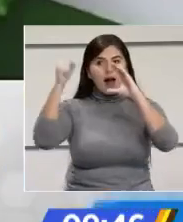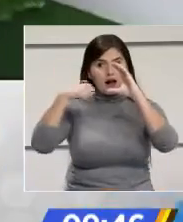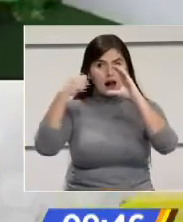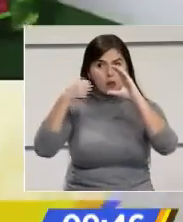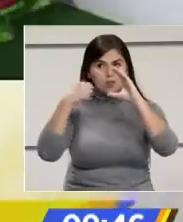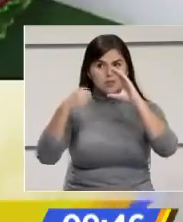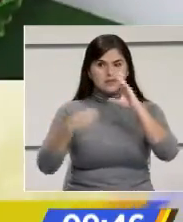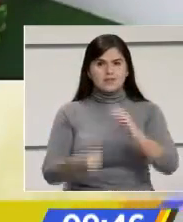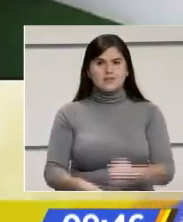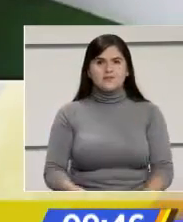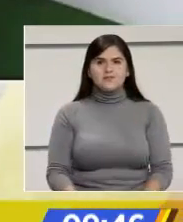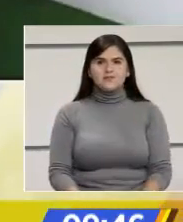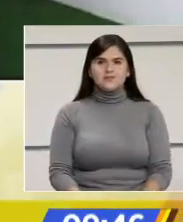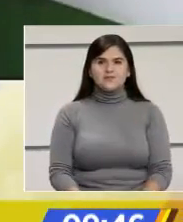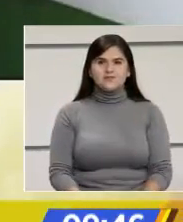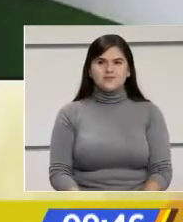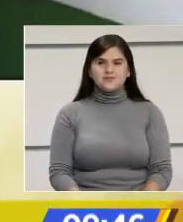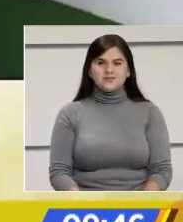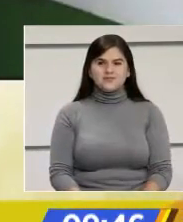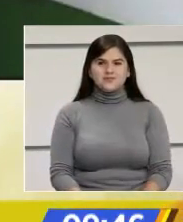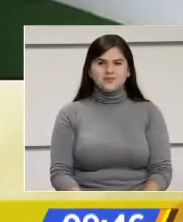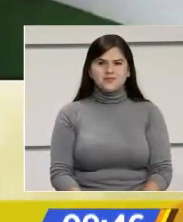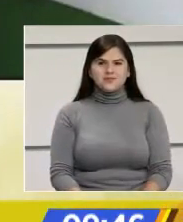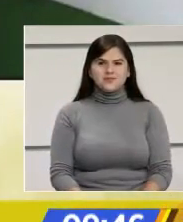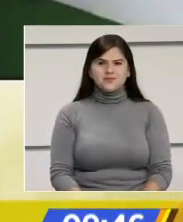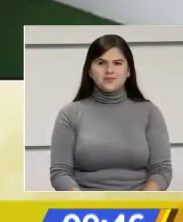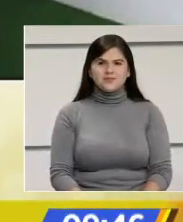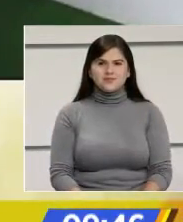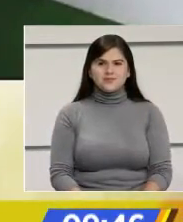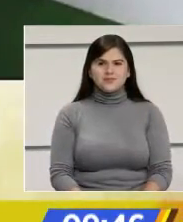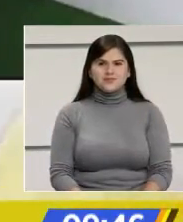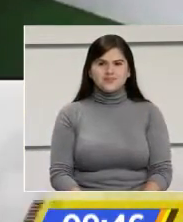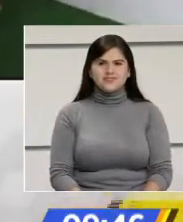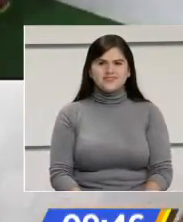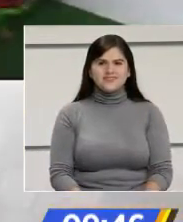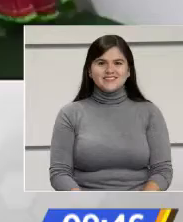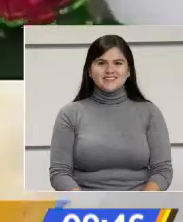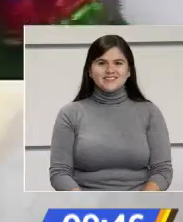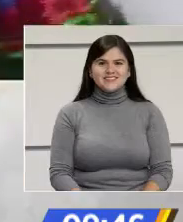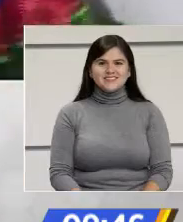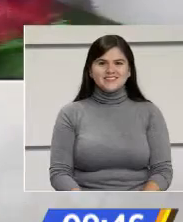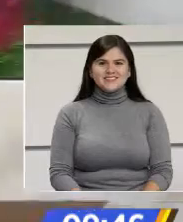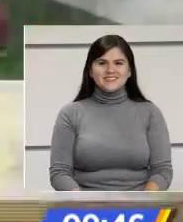ustedes. Por supuesto. A ver.